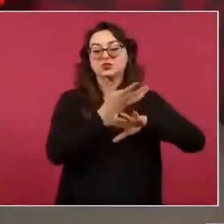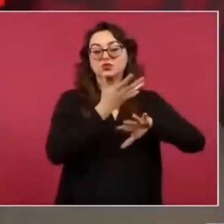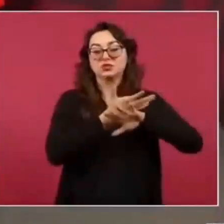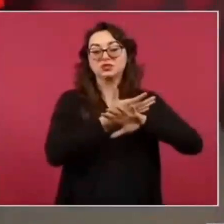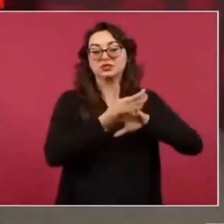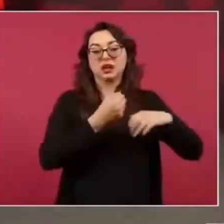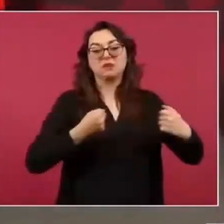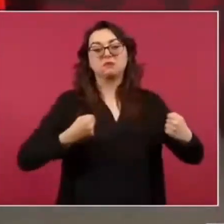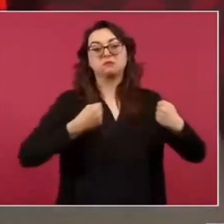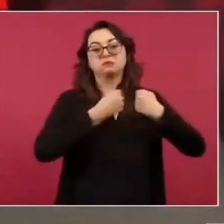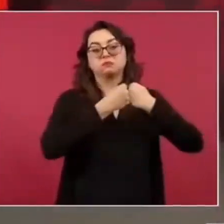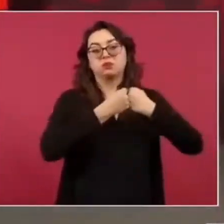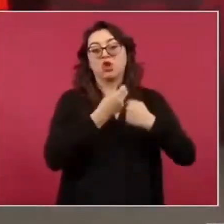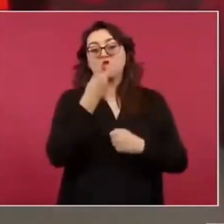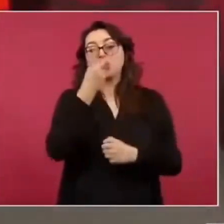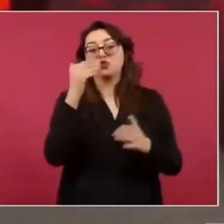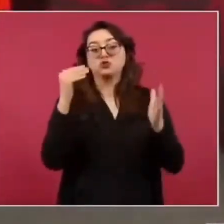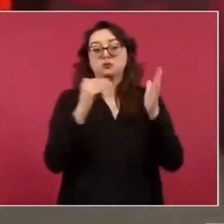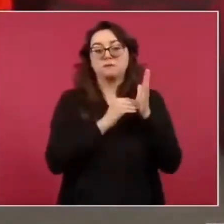de